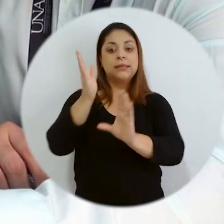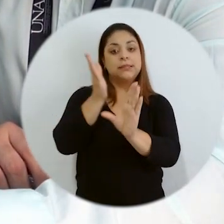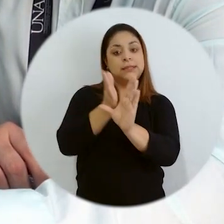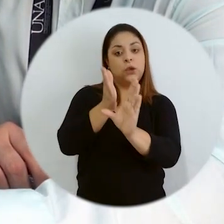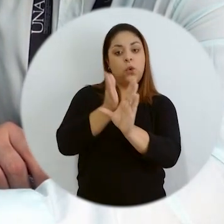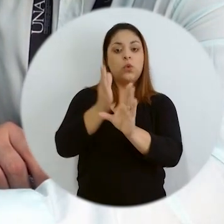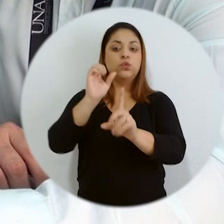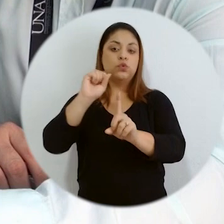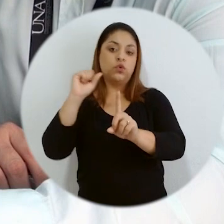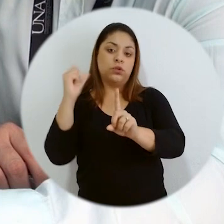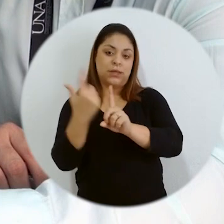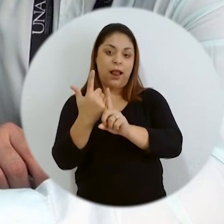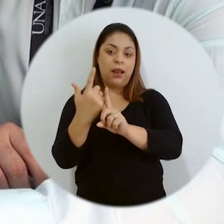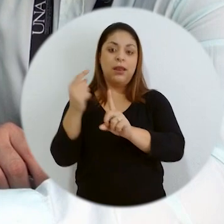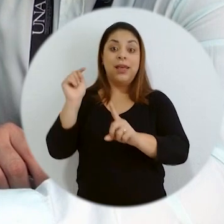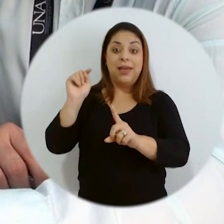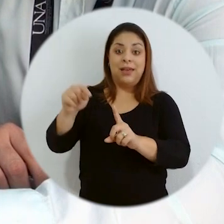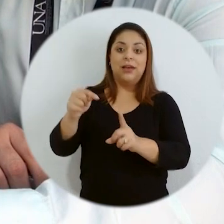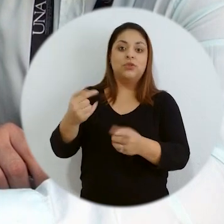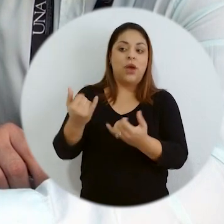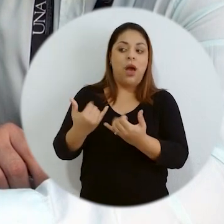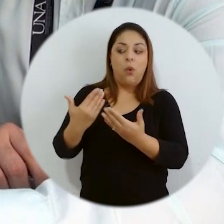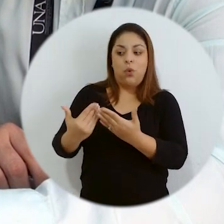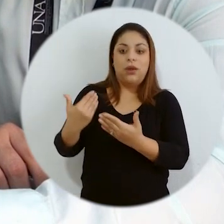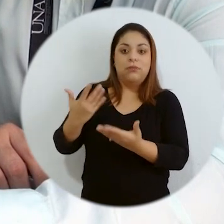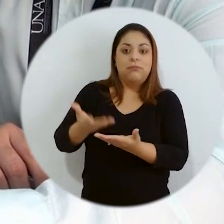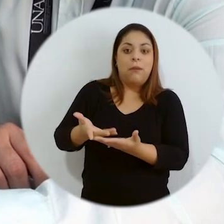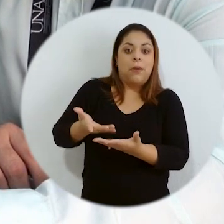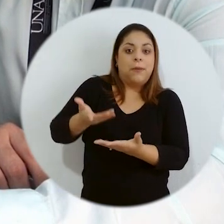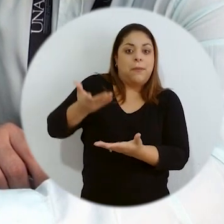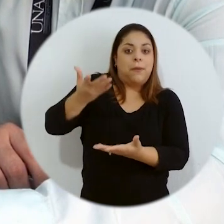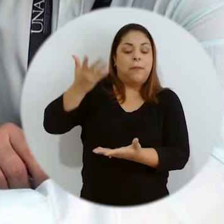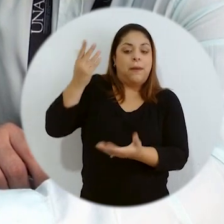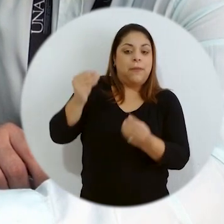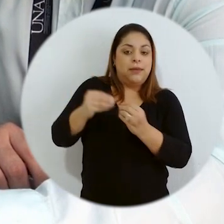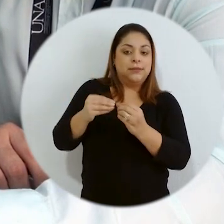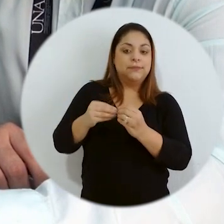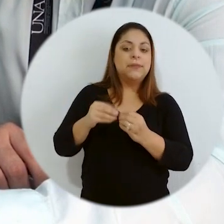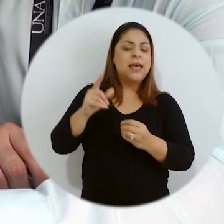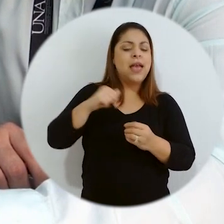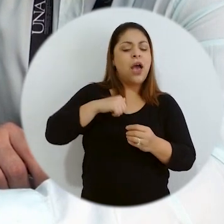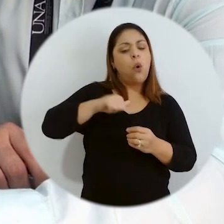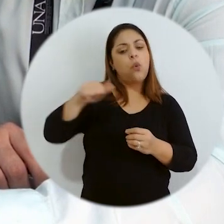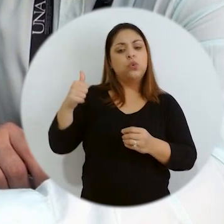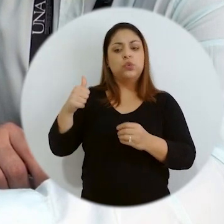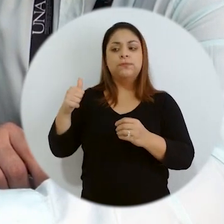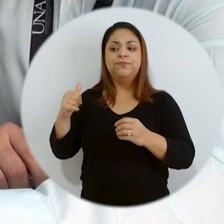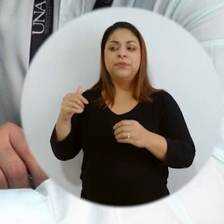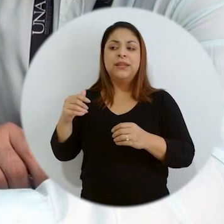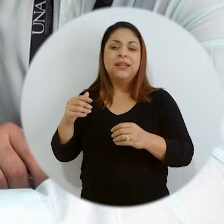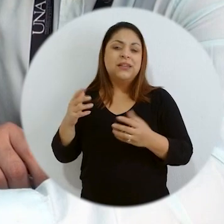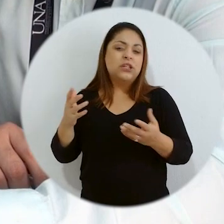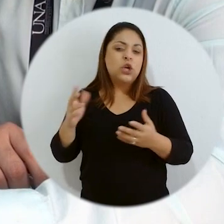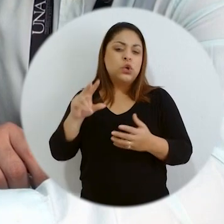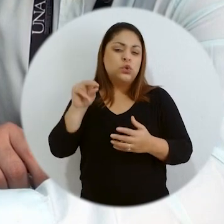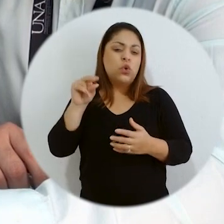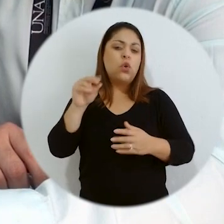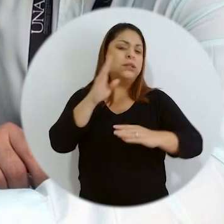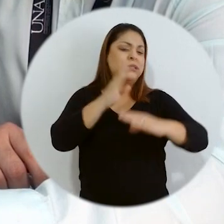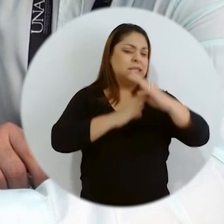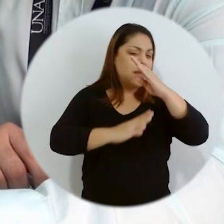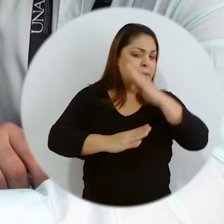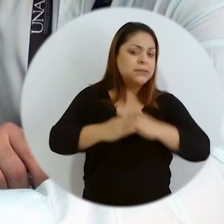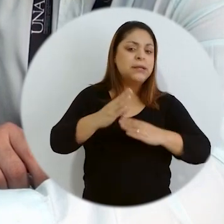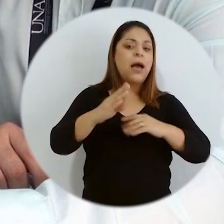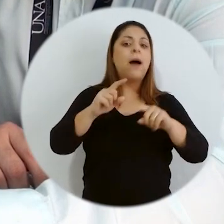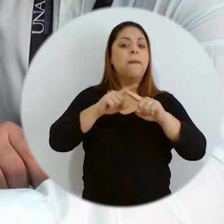también población con discapacidad psicosocial, que esa es una que ha venido en aumento en los últimos años. Y también hay otro gran grupo que